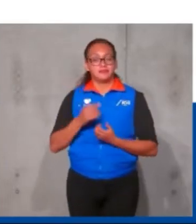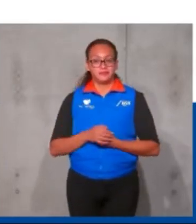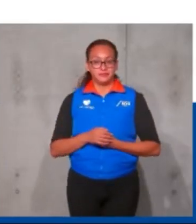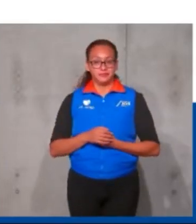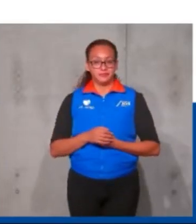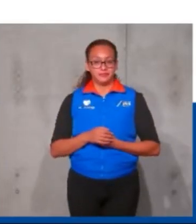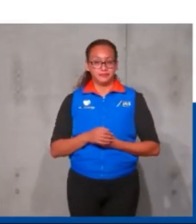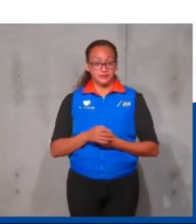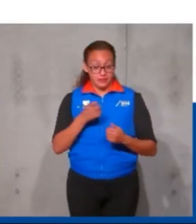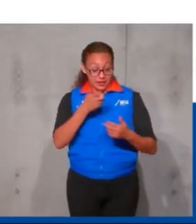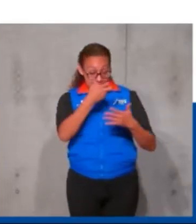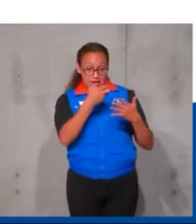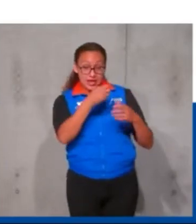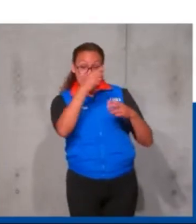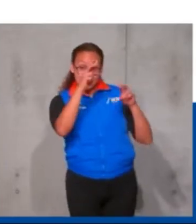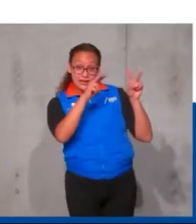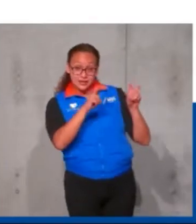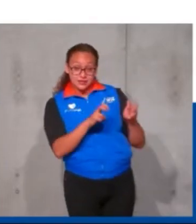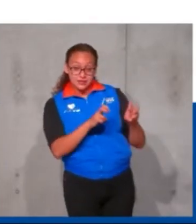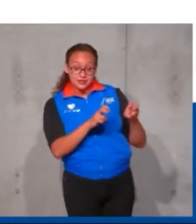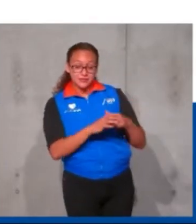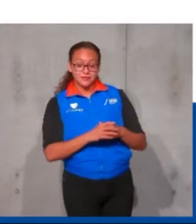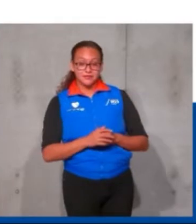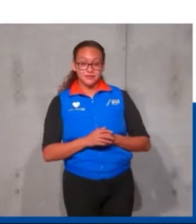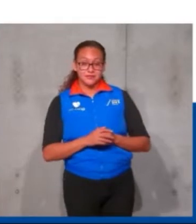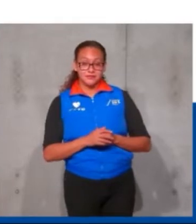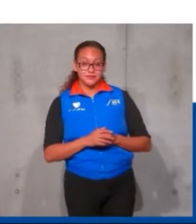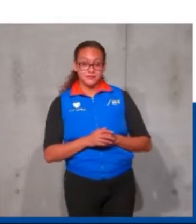ver que estos temas